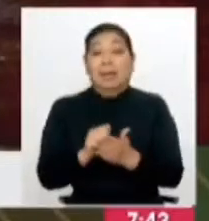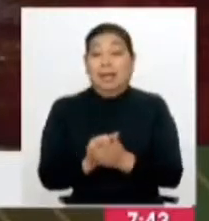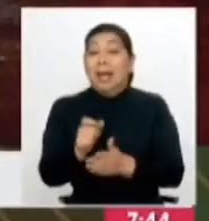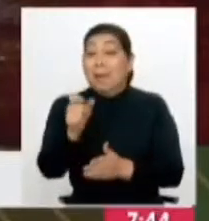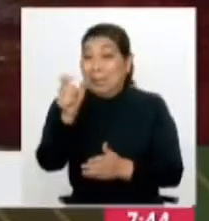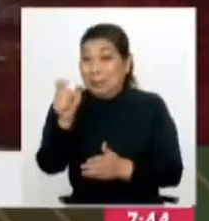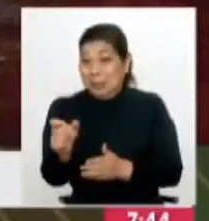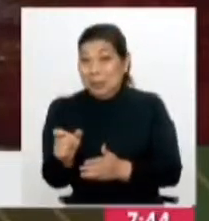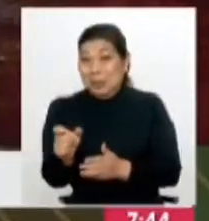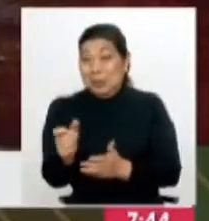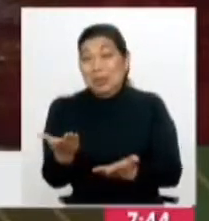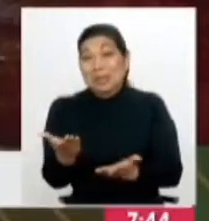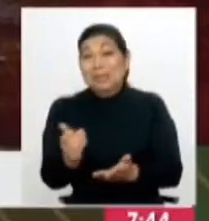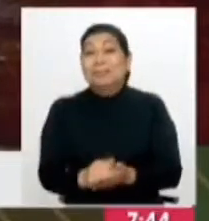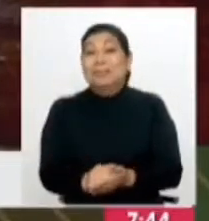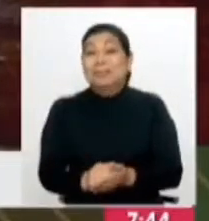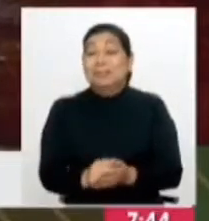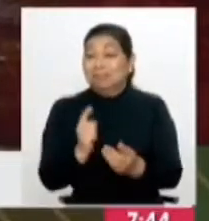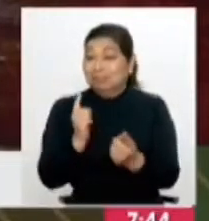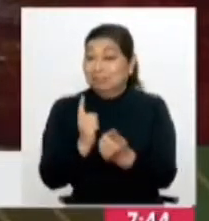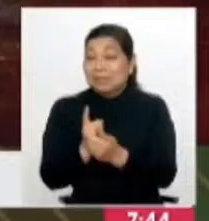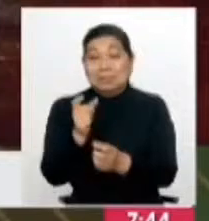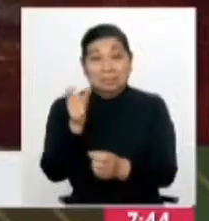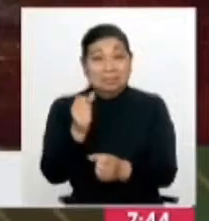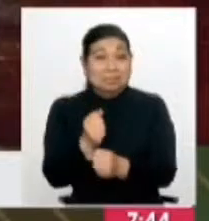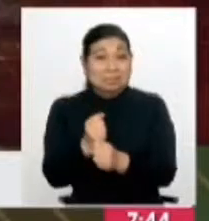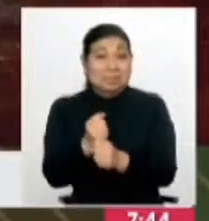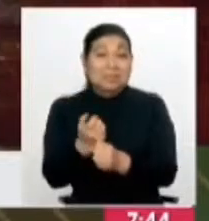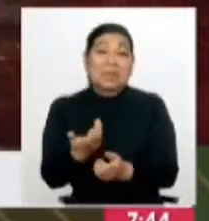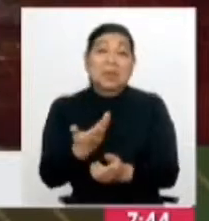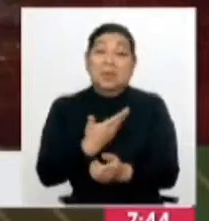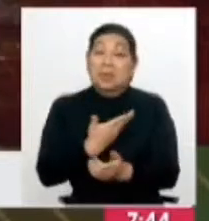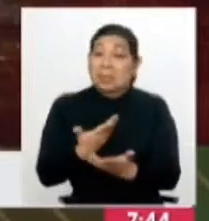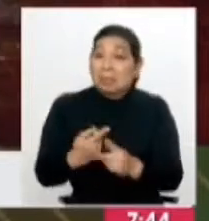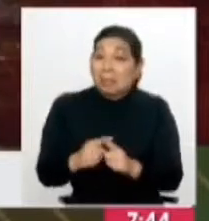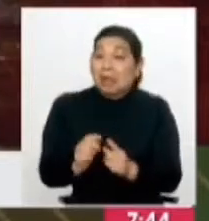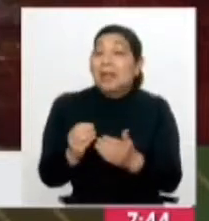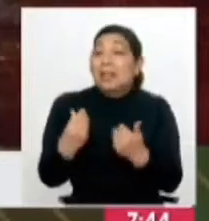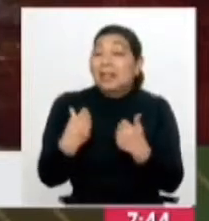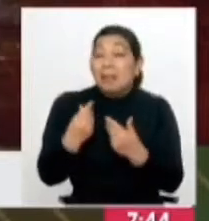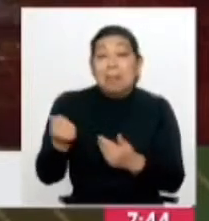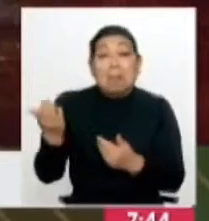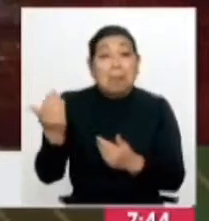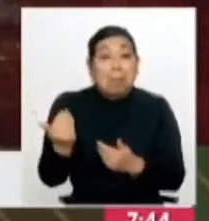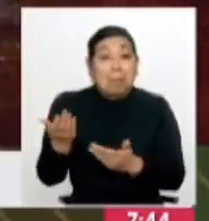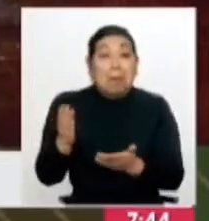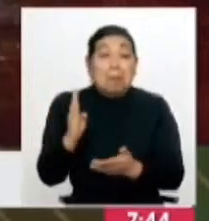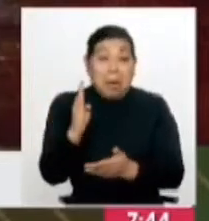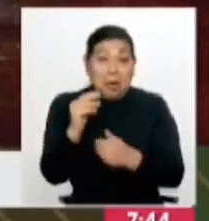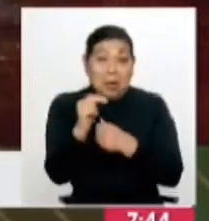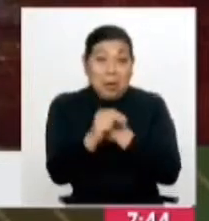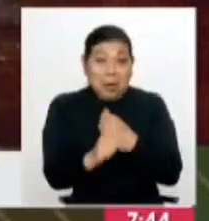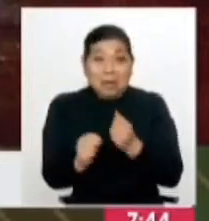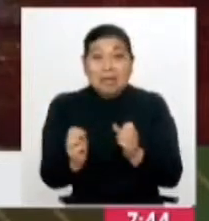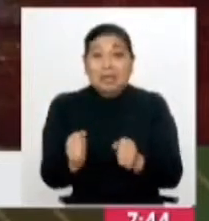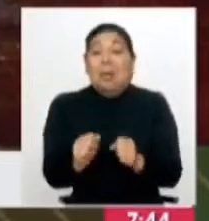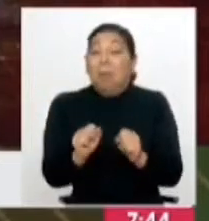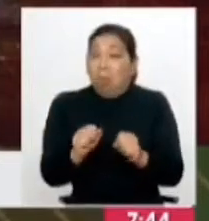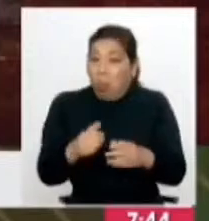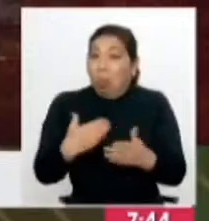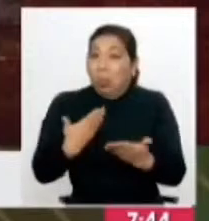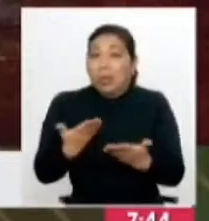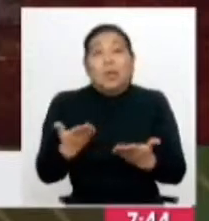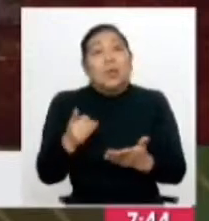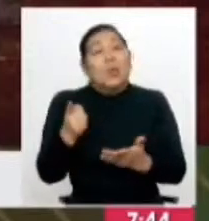nuestros clientes, ¿no?, que son directamente trabajadores del sector público, que además perciben su sueldo a través del Banco de la Nación, puedan